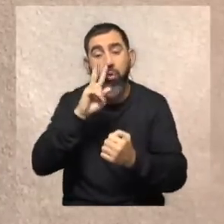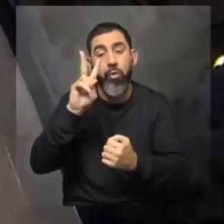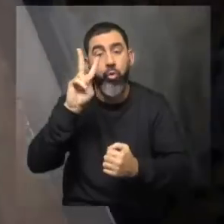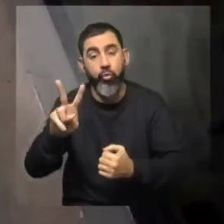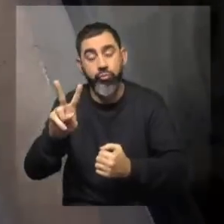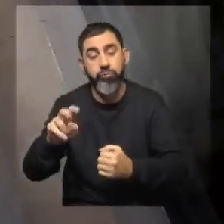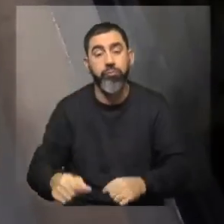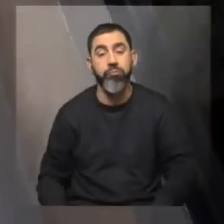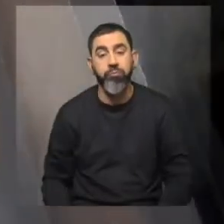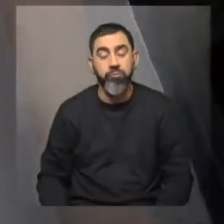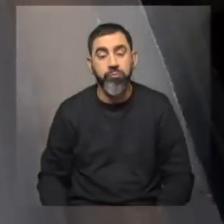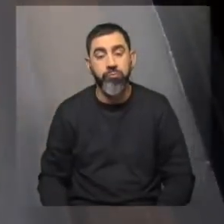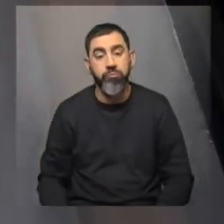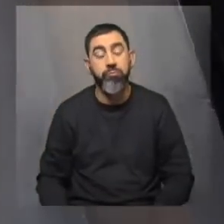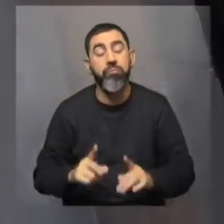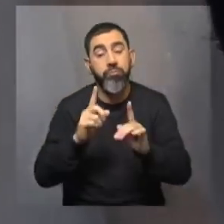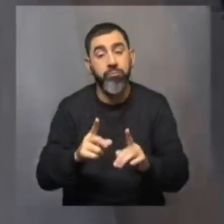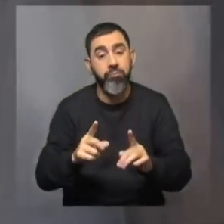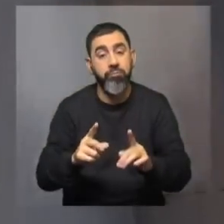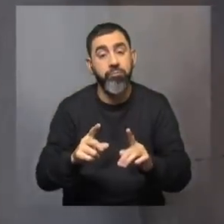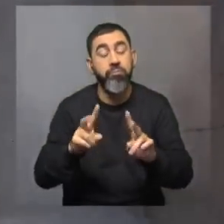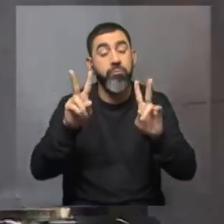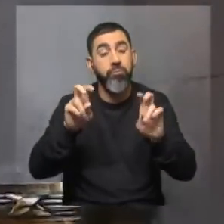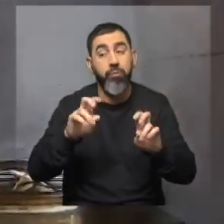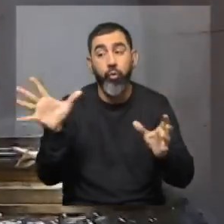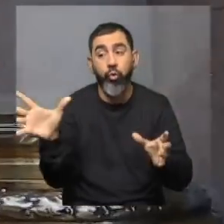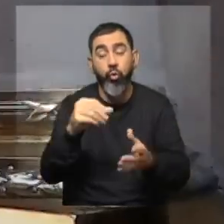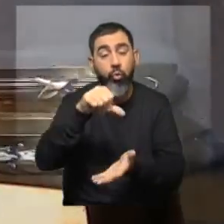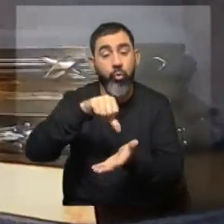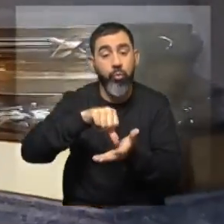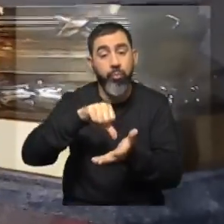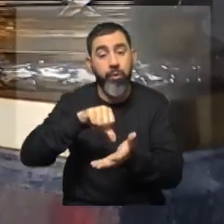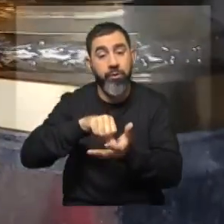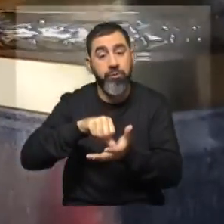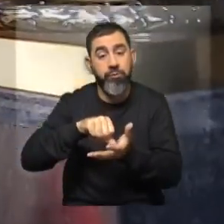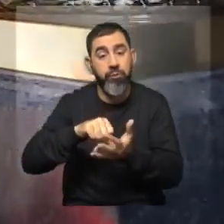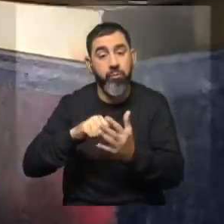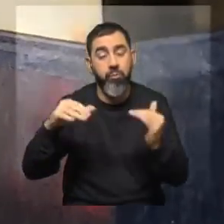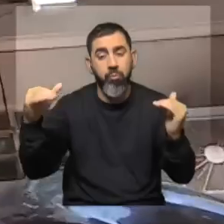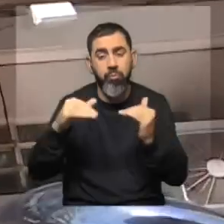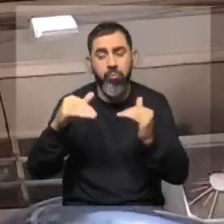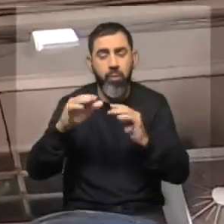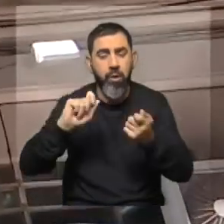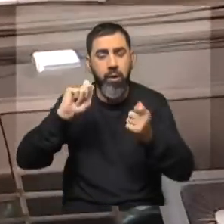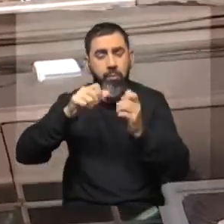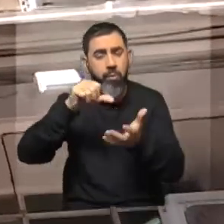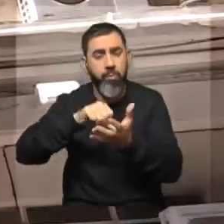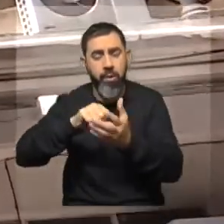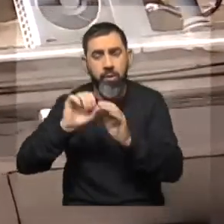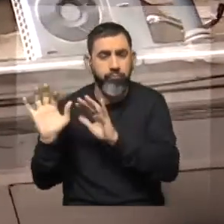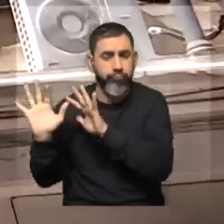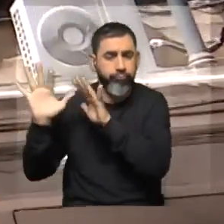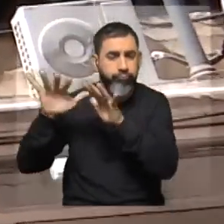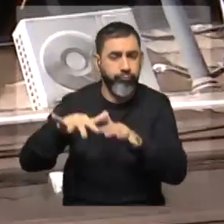pero En definitiva también participa de lo que ha pasado con todos los países que la movilidad se ha incrementado notariamente a lo largo de los años